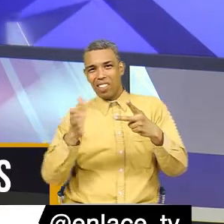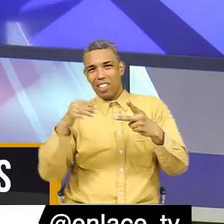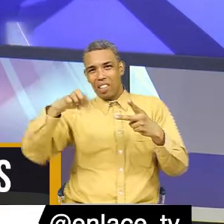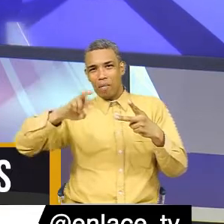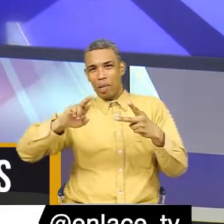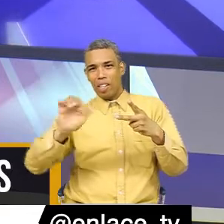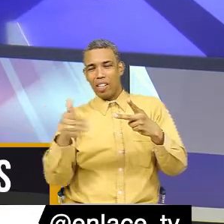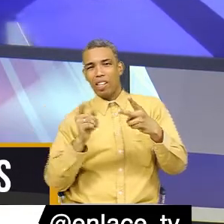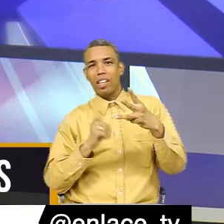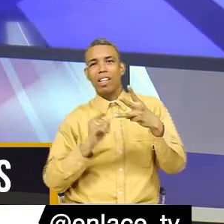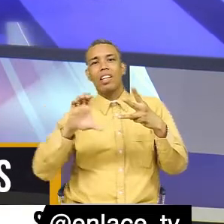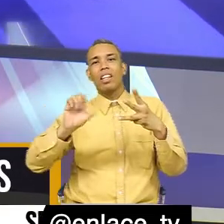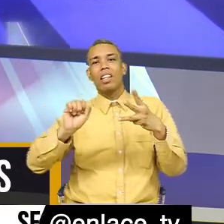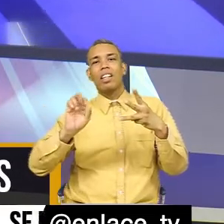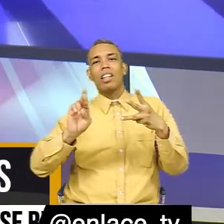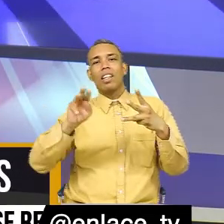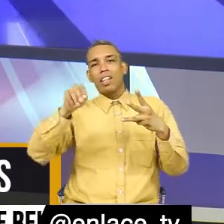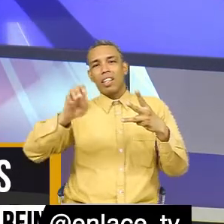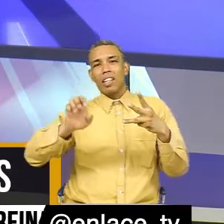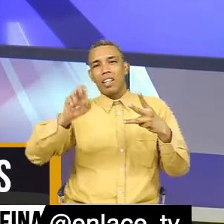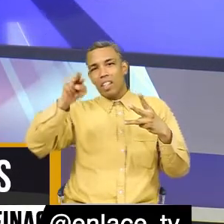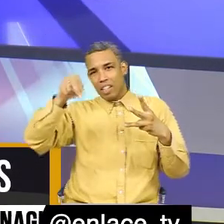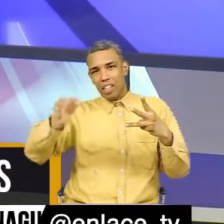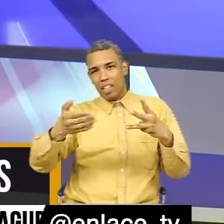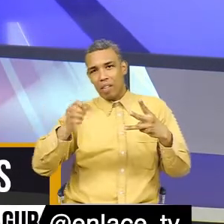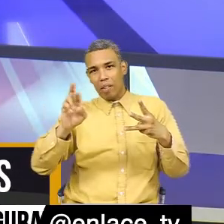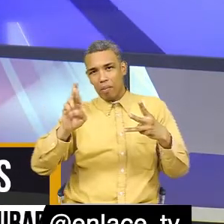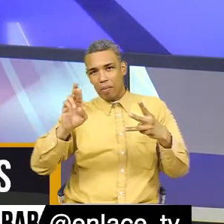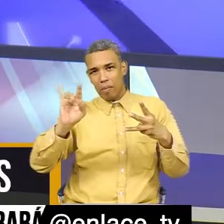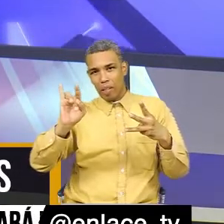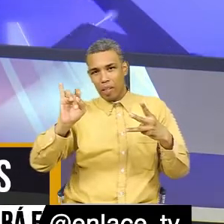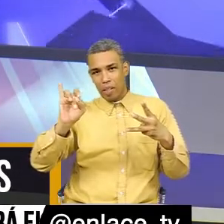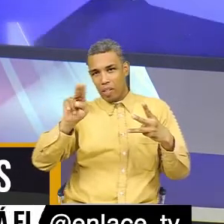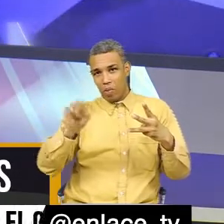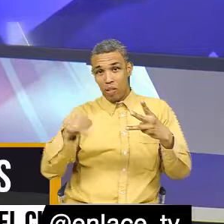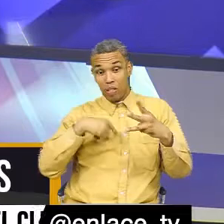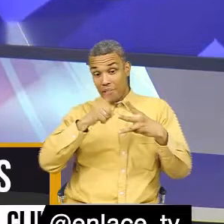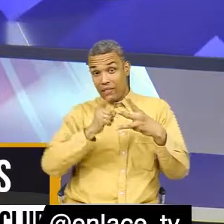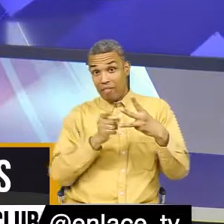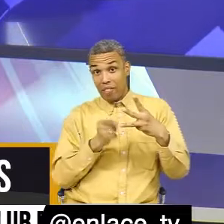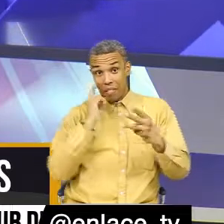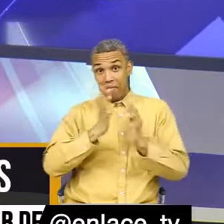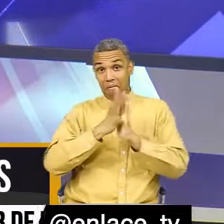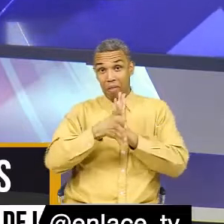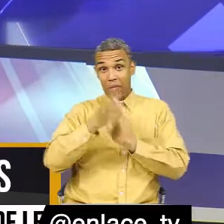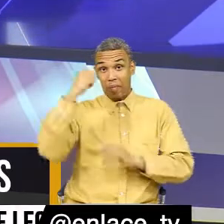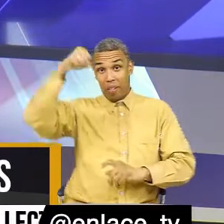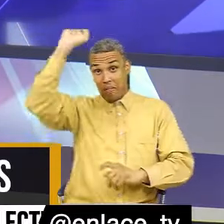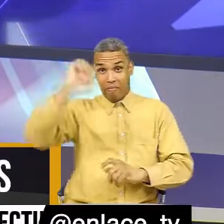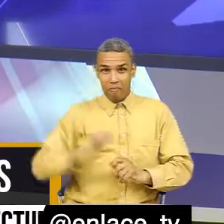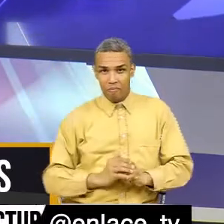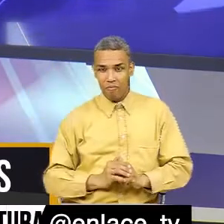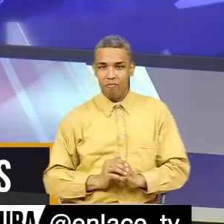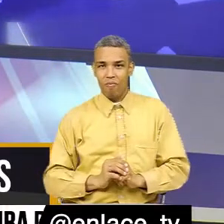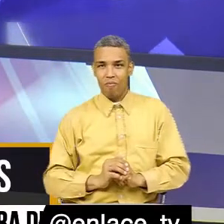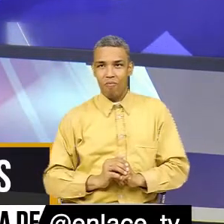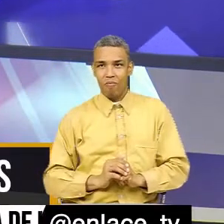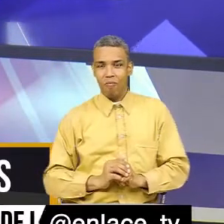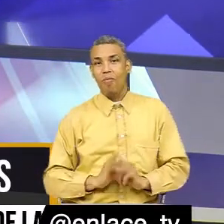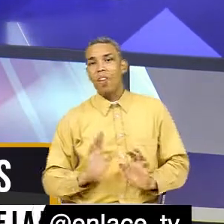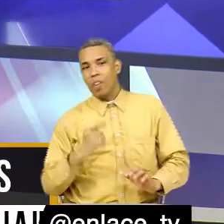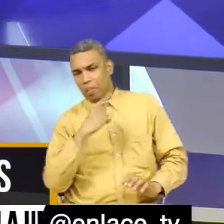las 3 personas que se ganan estas boletas para mañana disfrutar del gran baile de amor y amistad del Club Infantas. Reitera la invitación, por supuesto, usted